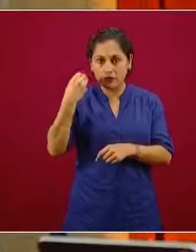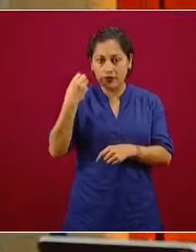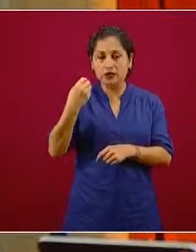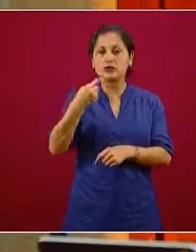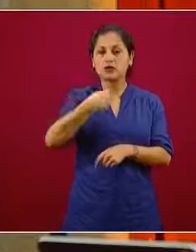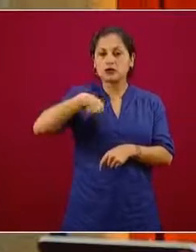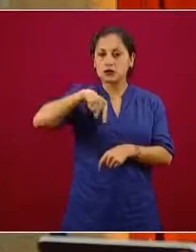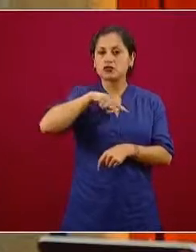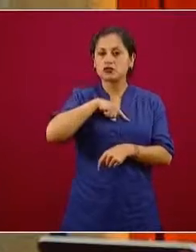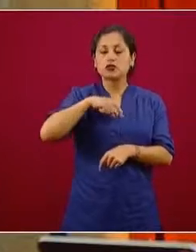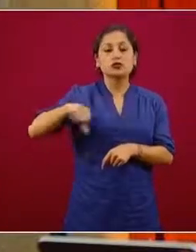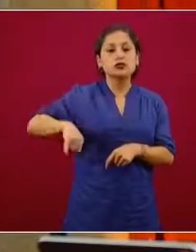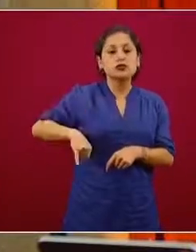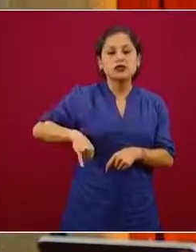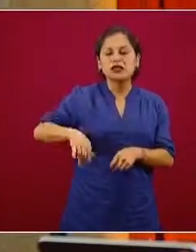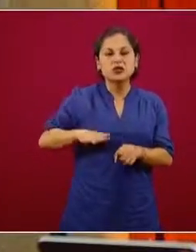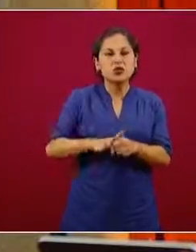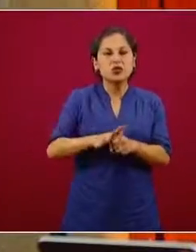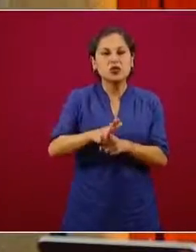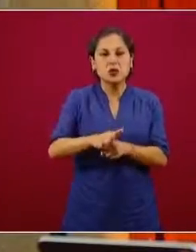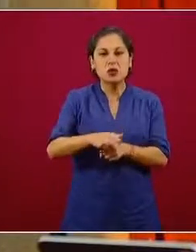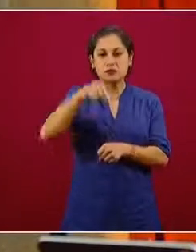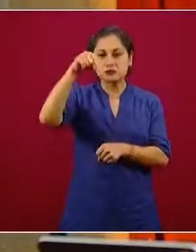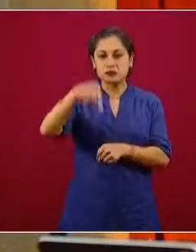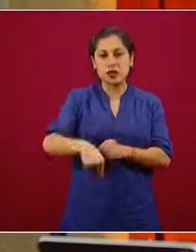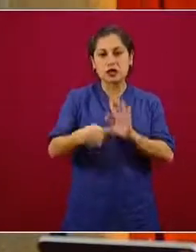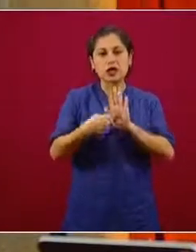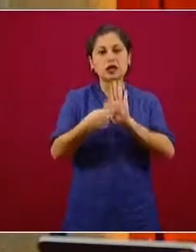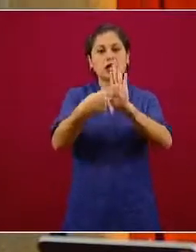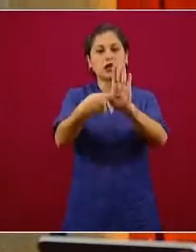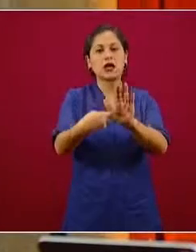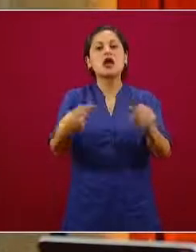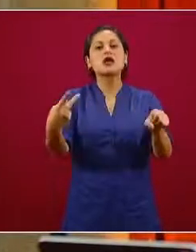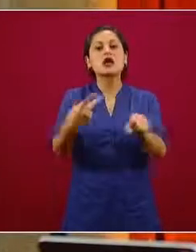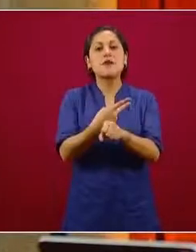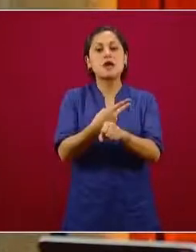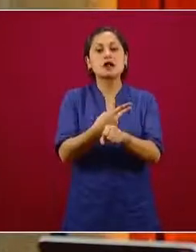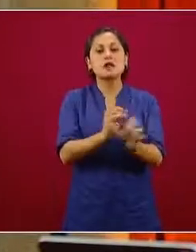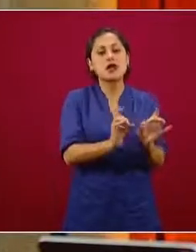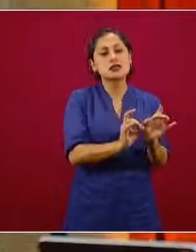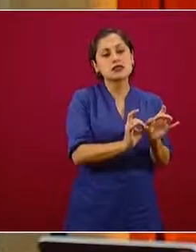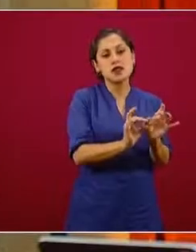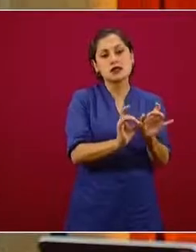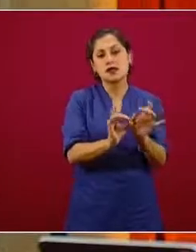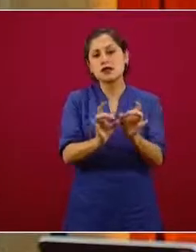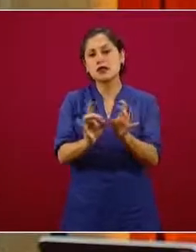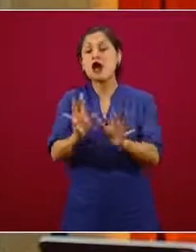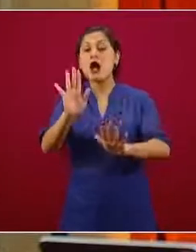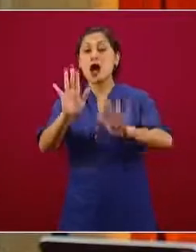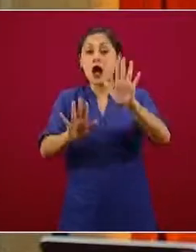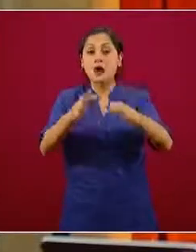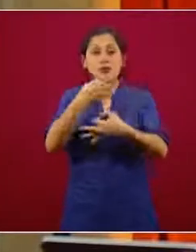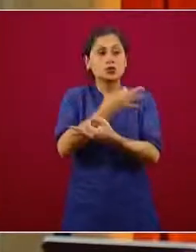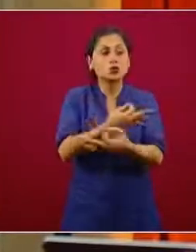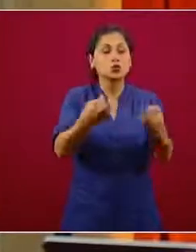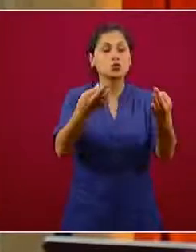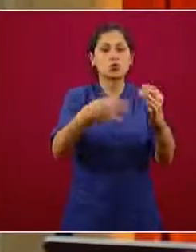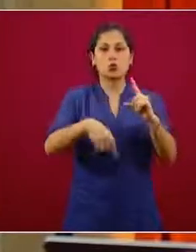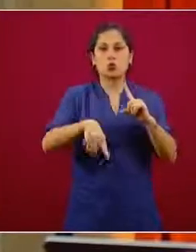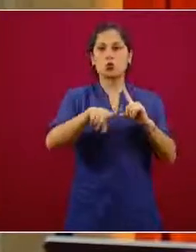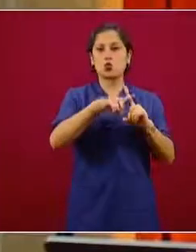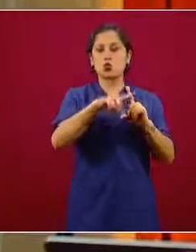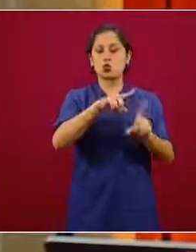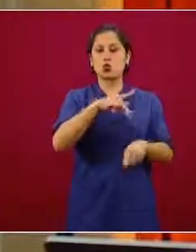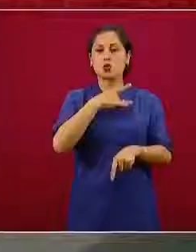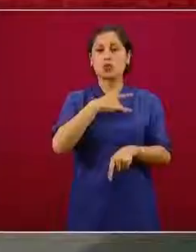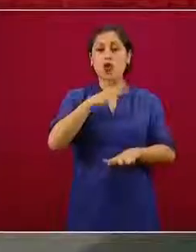tener una conversación, una presentación de los eventos que van ocurriendo. A veces son noticias positivas, alentadoras, a